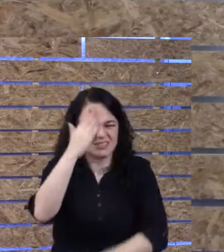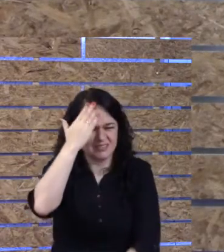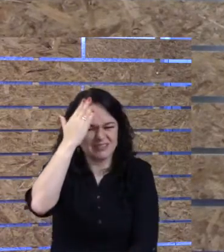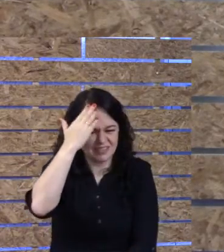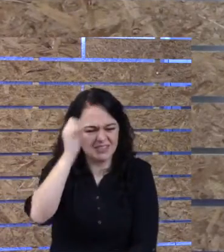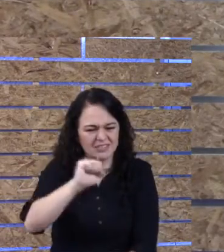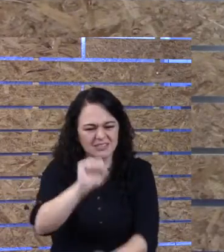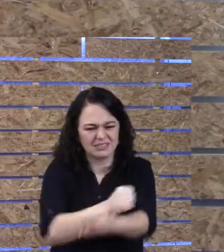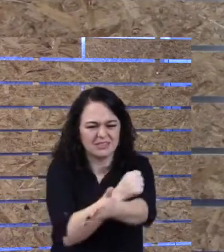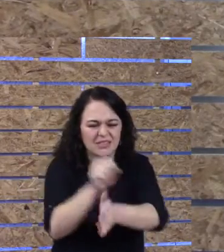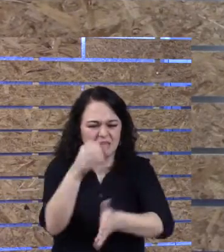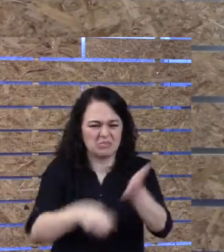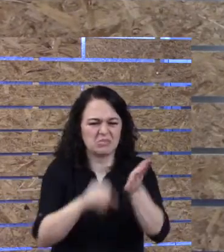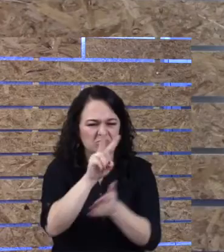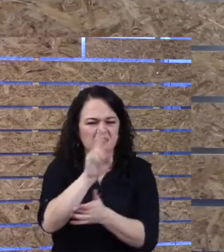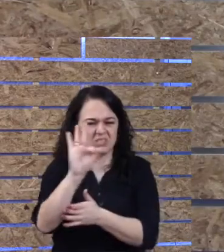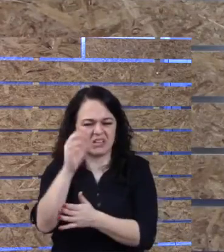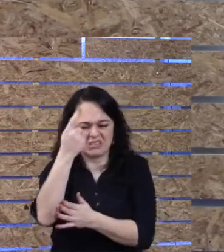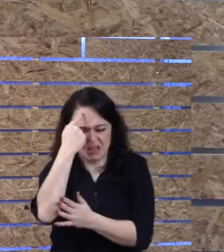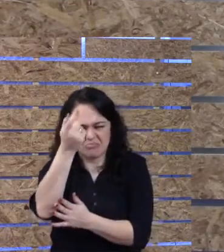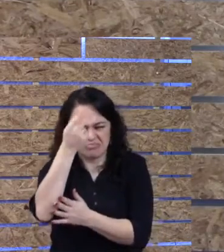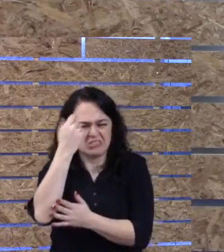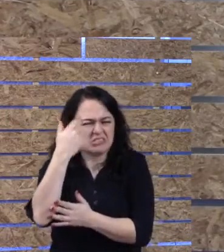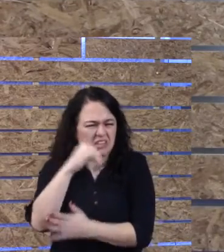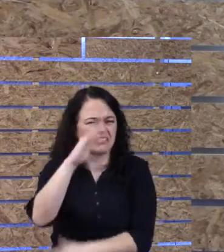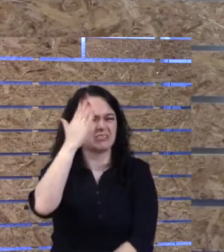sé, y hasta de memoria.